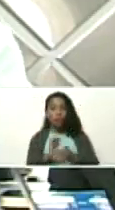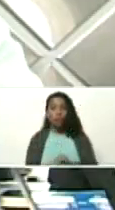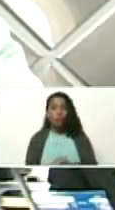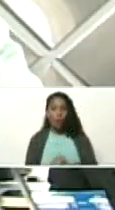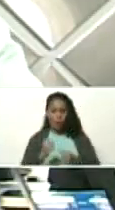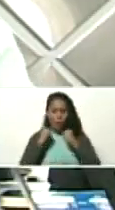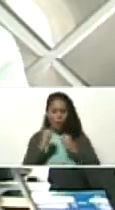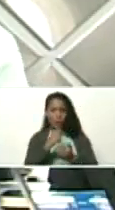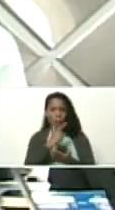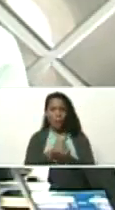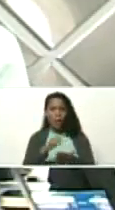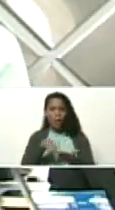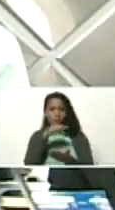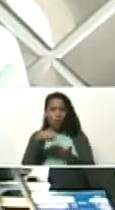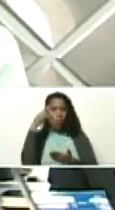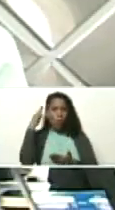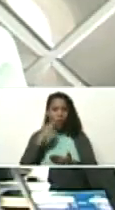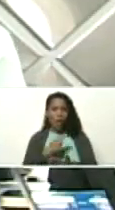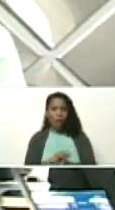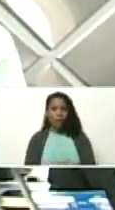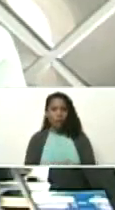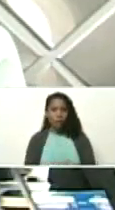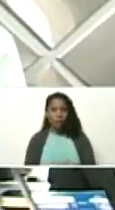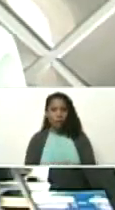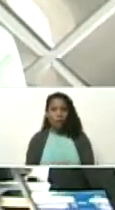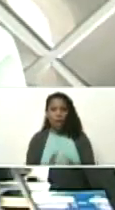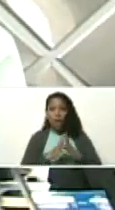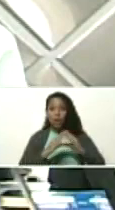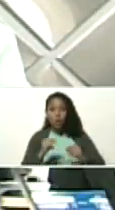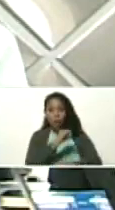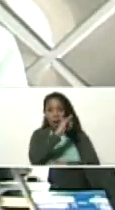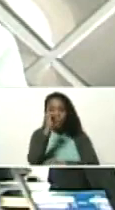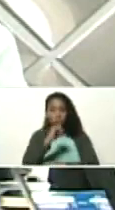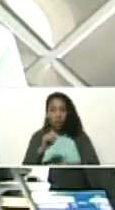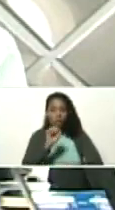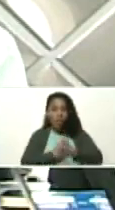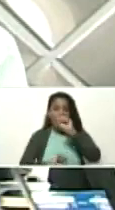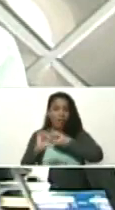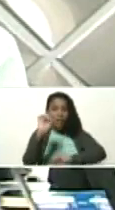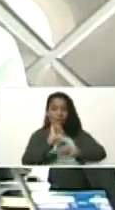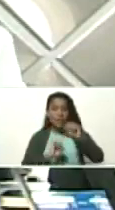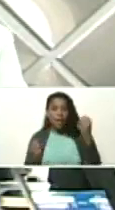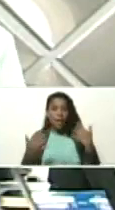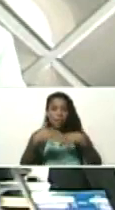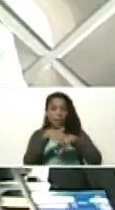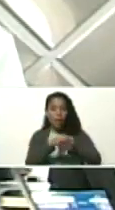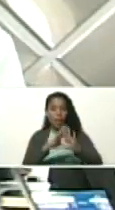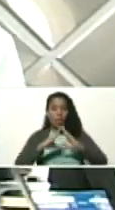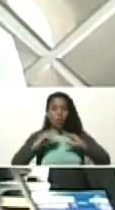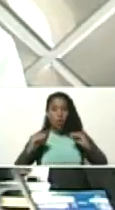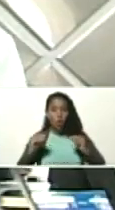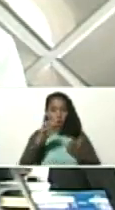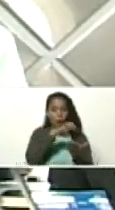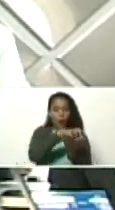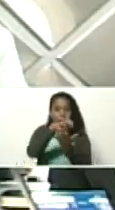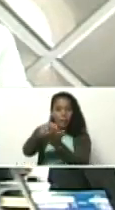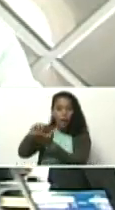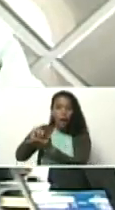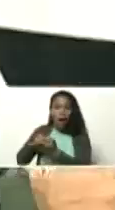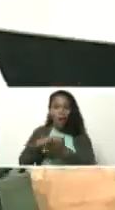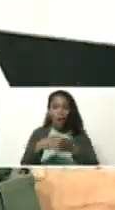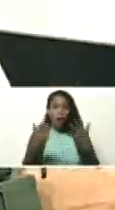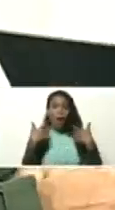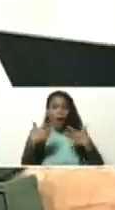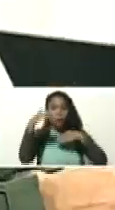Fuerza Armada Nacional Bolivariana, todas las zonas de defensa integral de todos los estados,